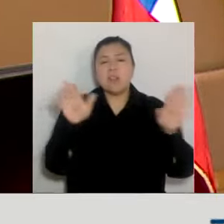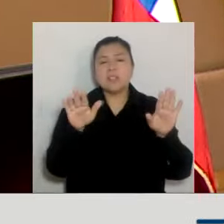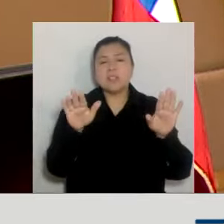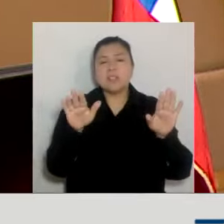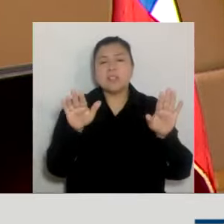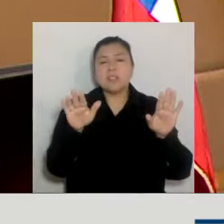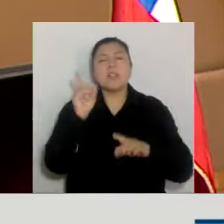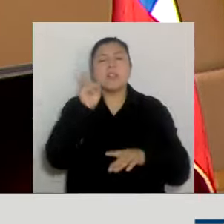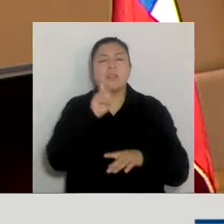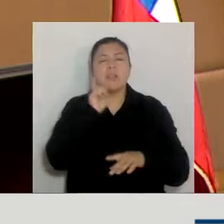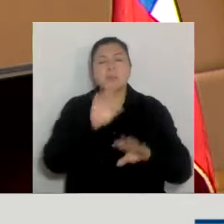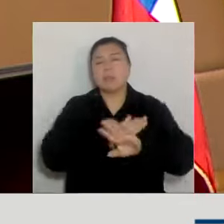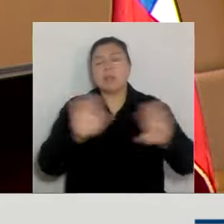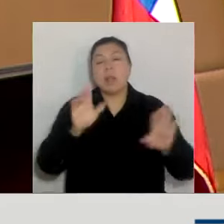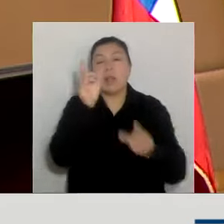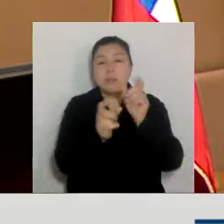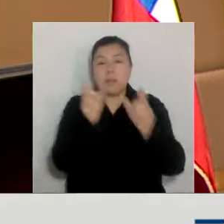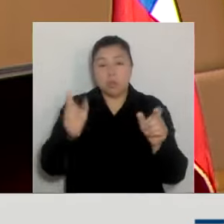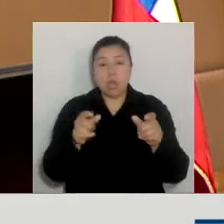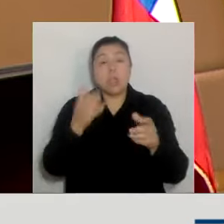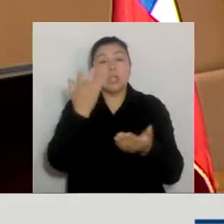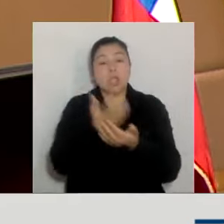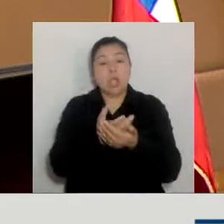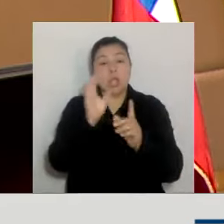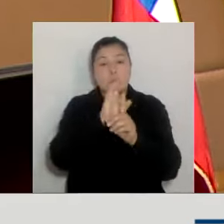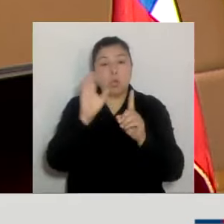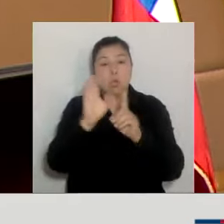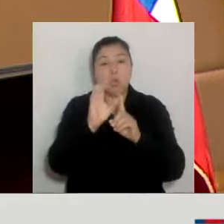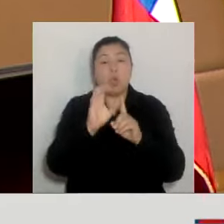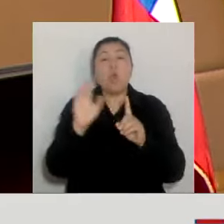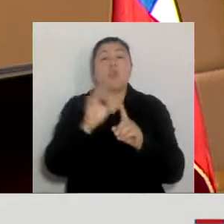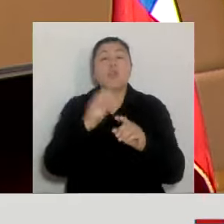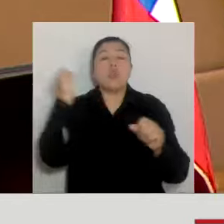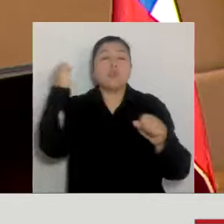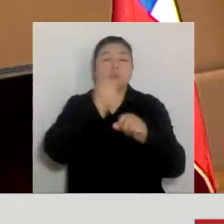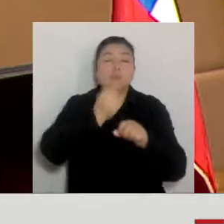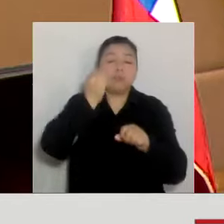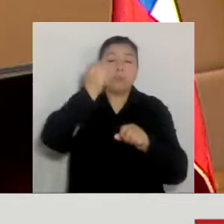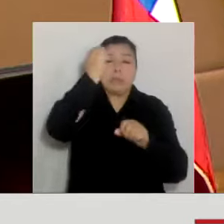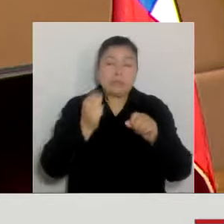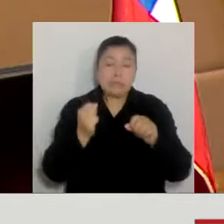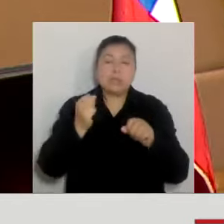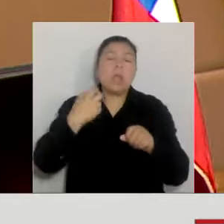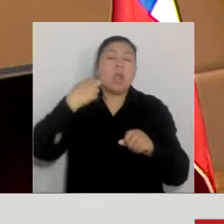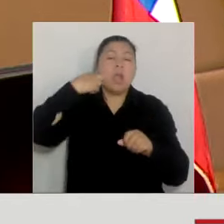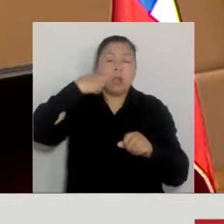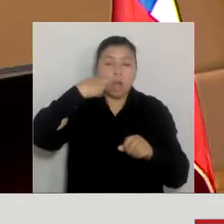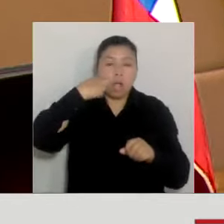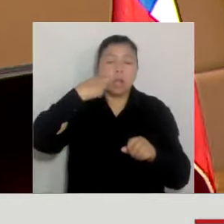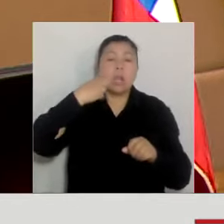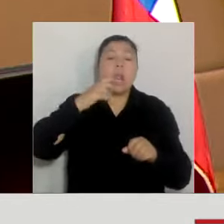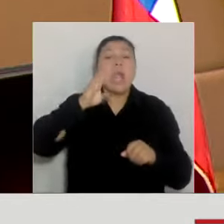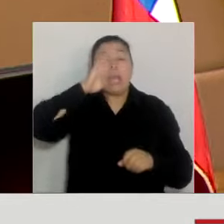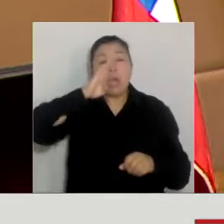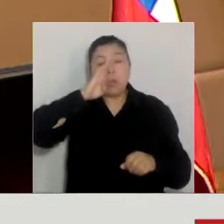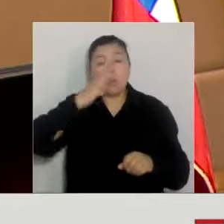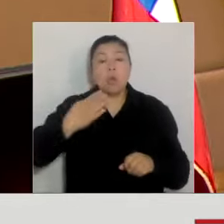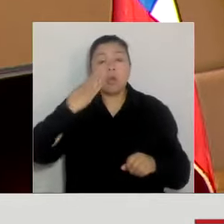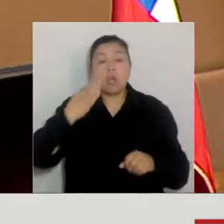a la gente si existe esta cultura de no tener que matar animales de no poder comer carne de que los perros son casi nuestros